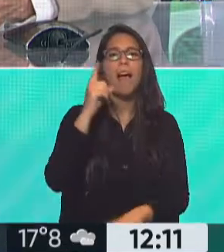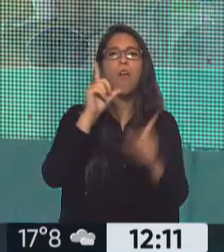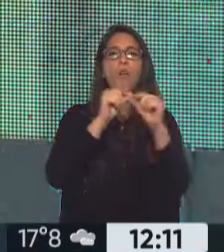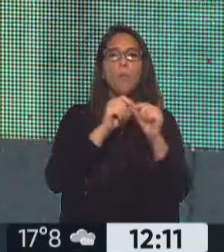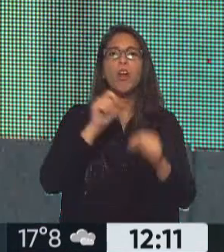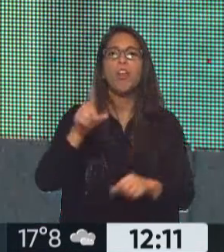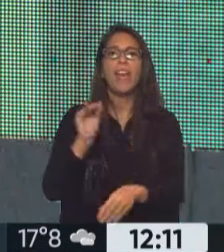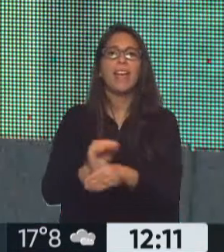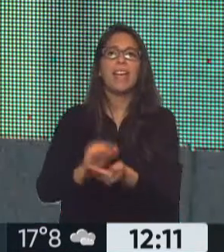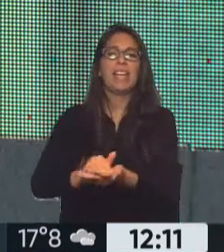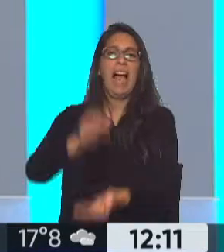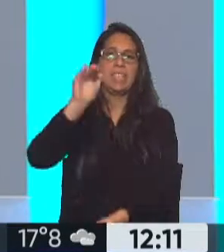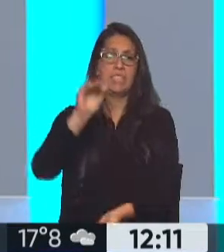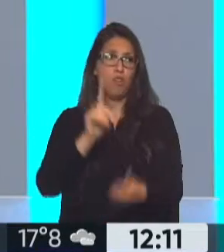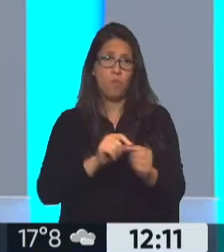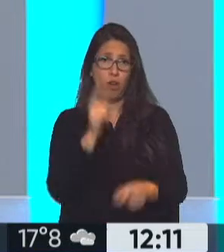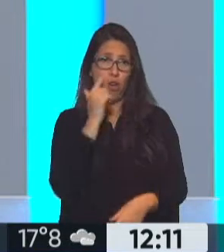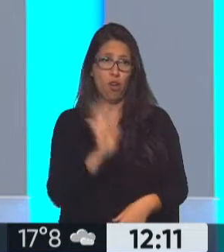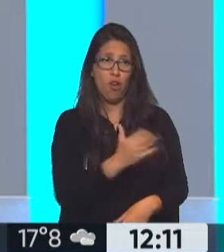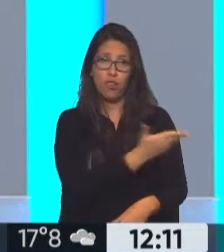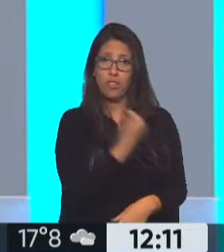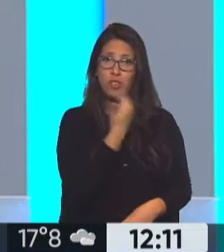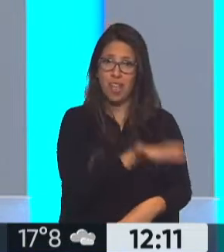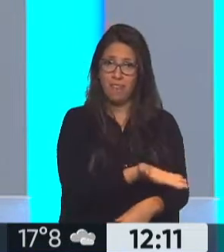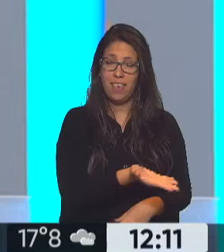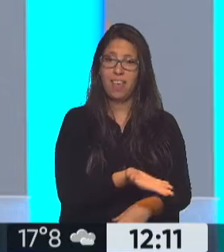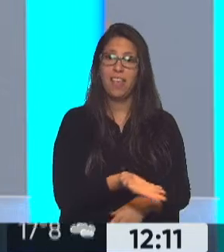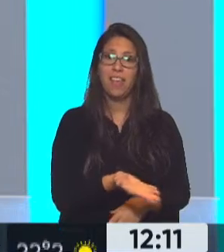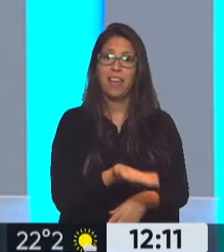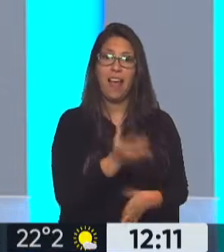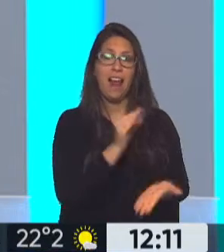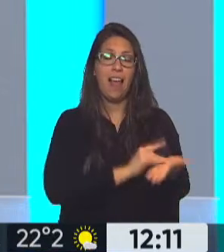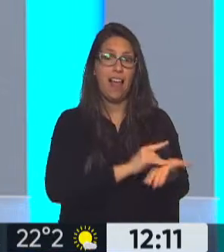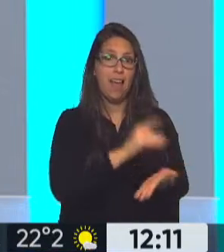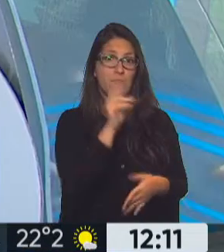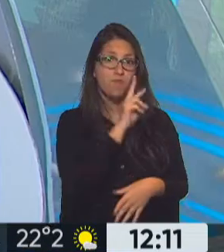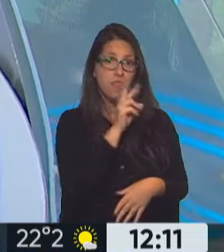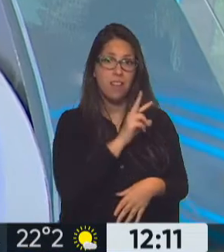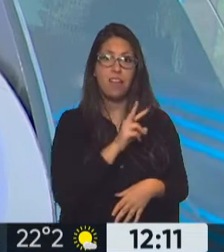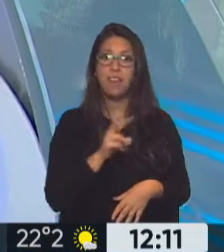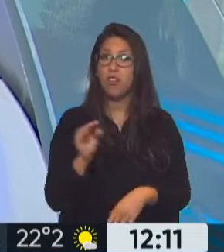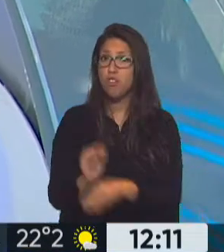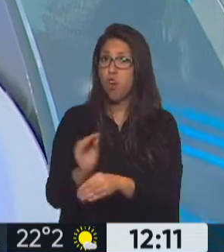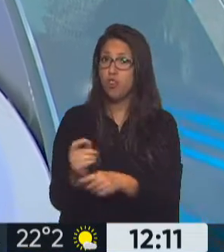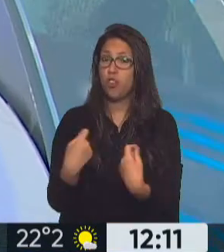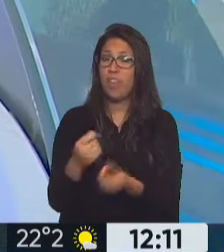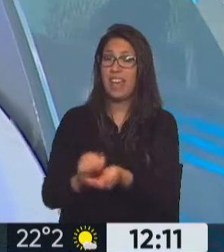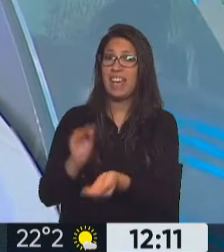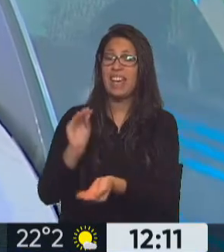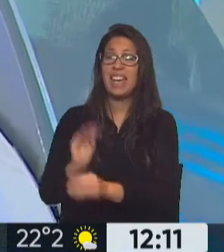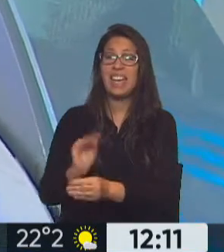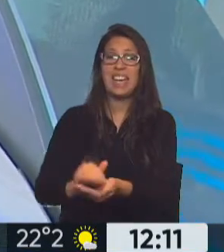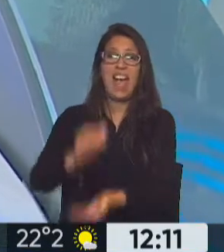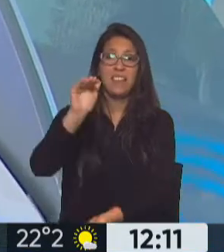conoce Lemoine, evidentemente. No creo, porque bueno, justamente el costo de criar es un costo, por un lado, bueno,